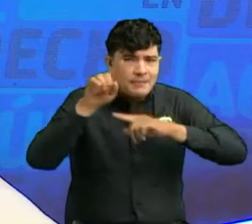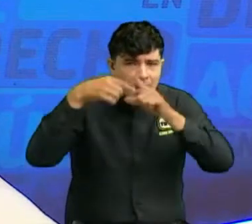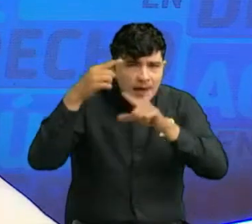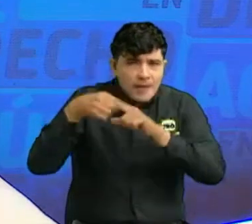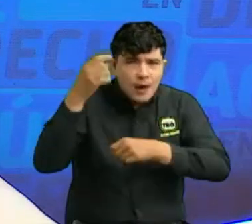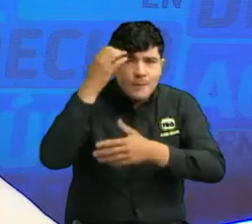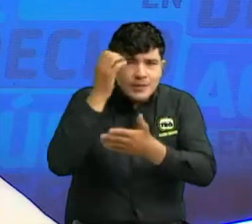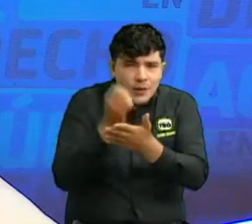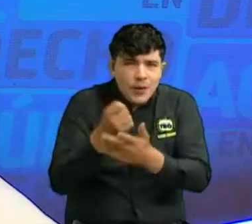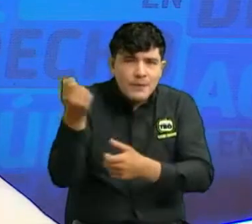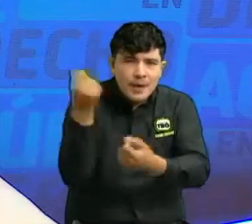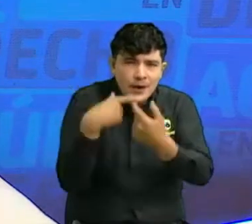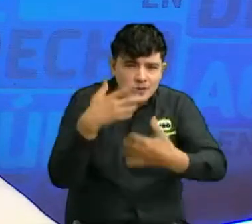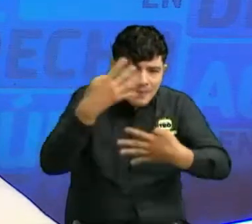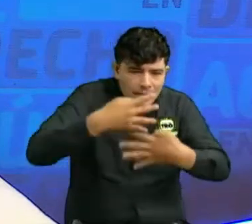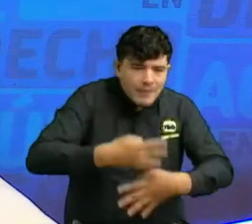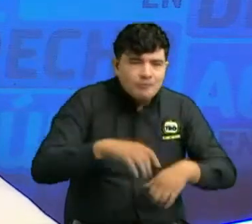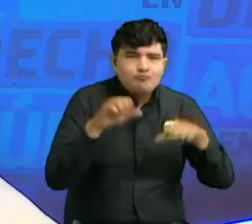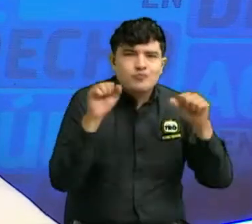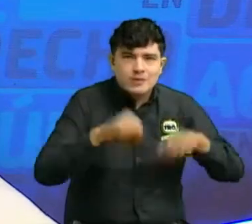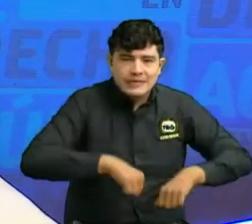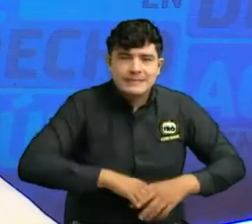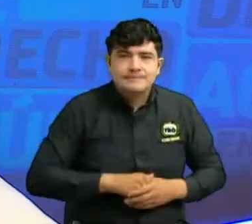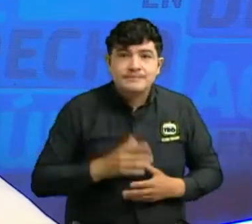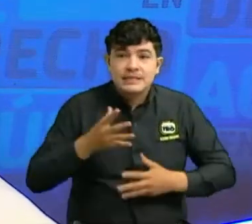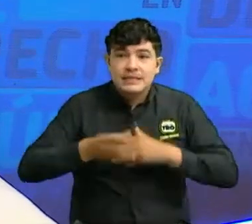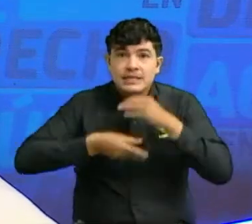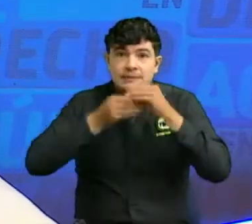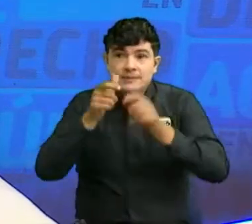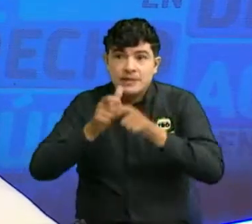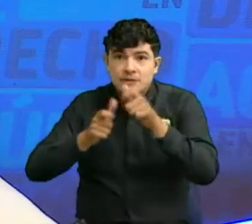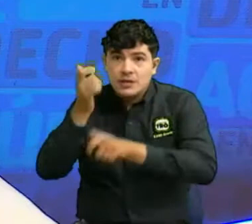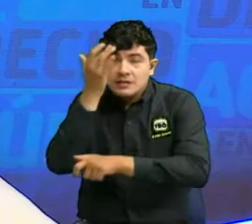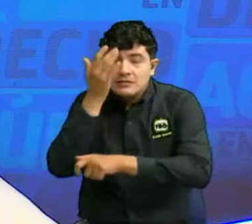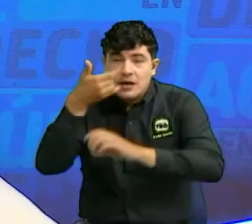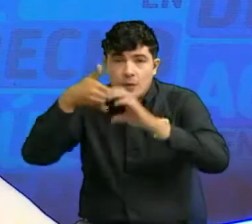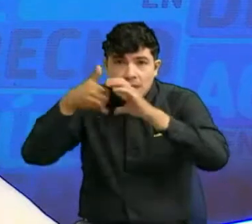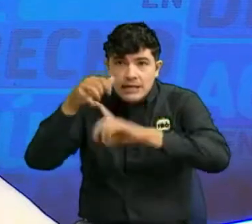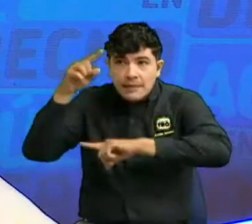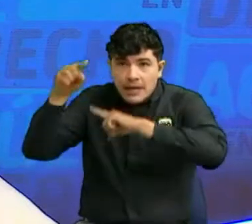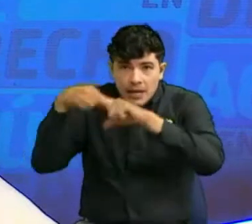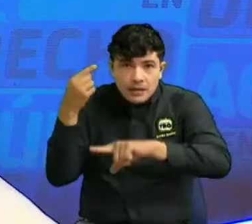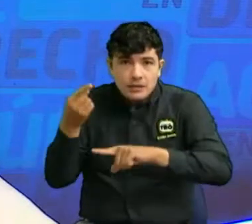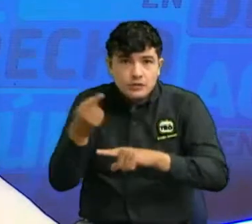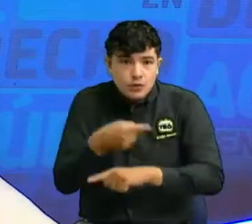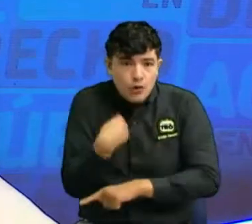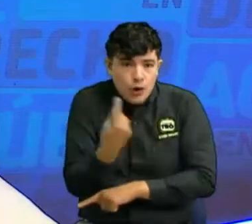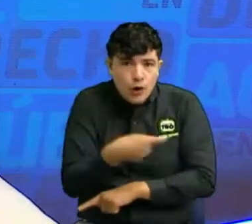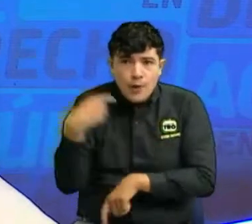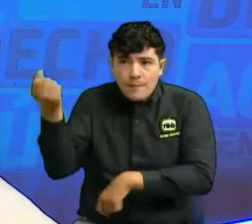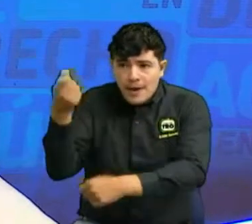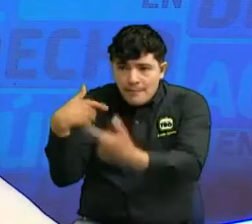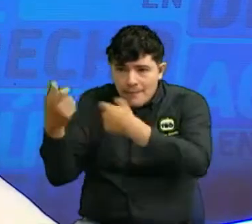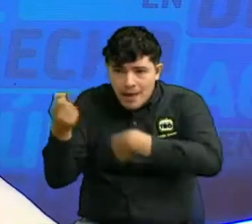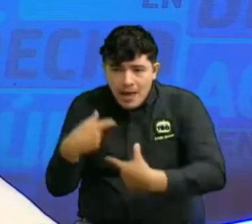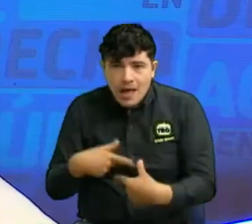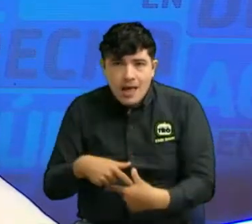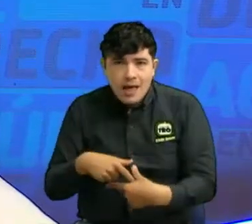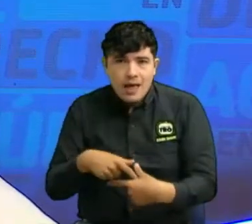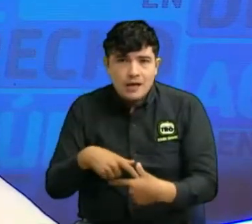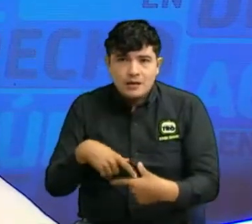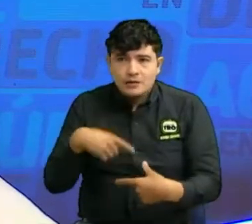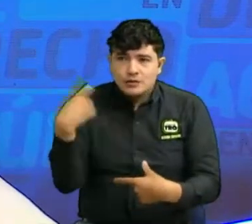perfil del canal TRO en Facebook, aquellos que se conectan, les invitamos a que no solamente nos dejen sus inquietudes, no solamente a que nos dejen